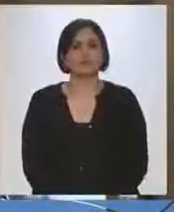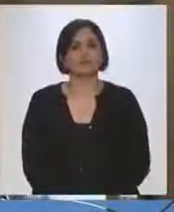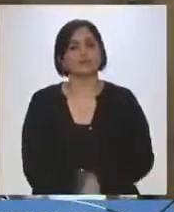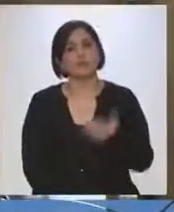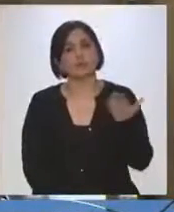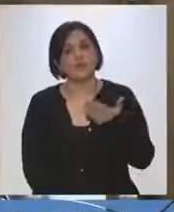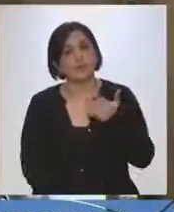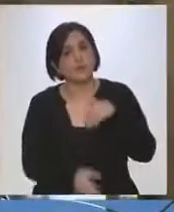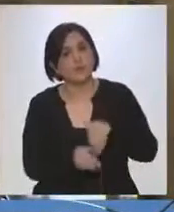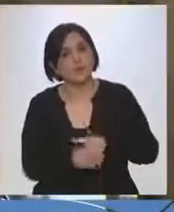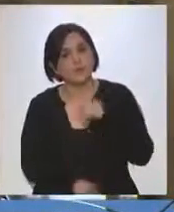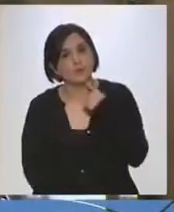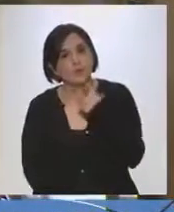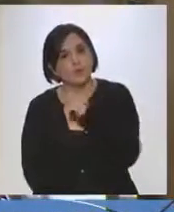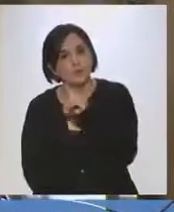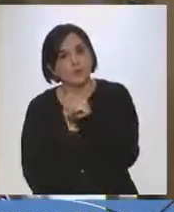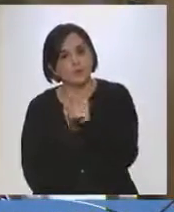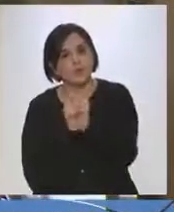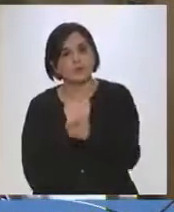¿Cómo vota su señoría?